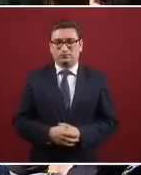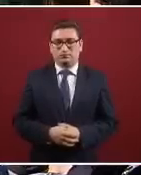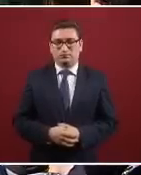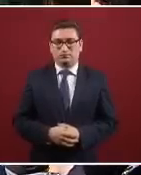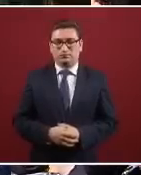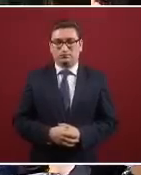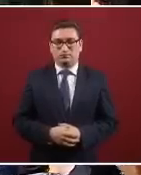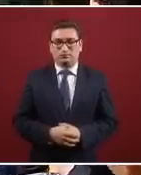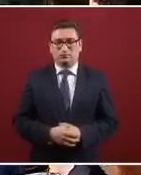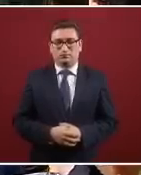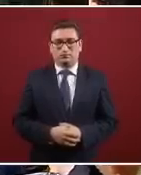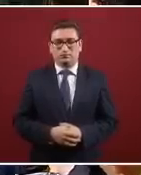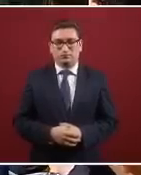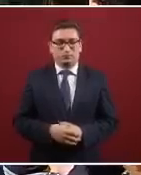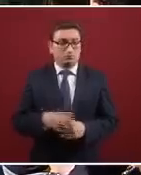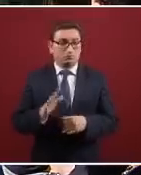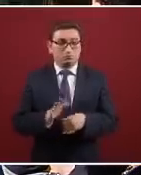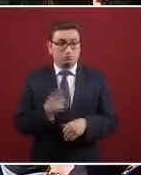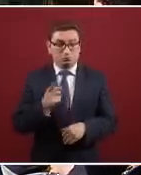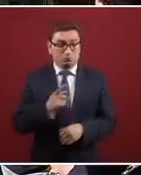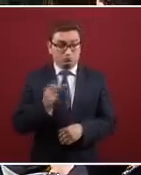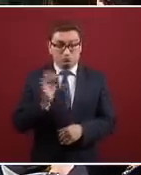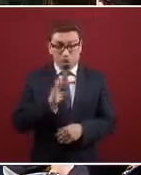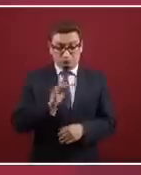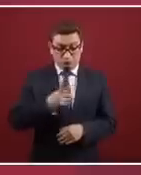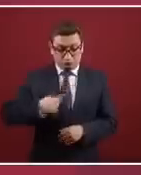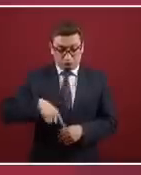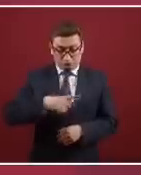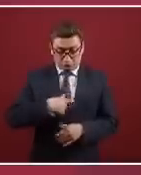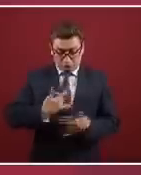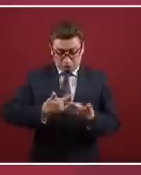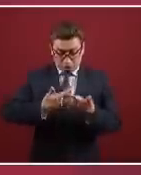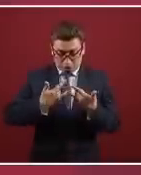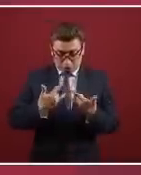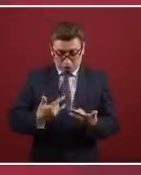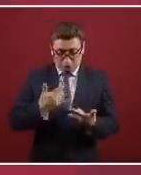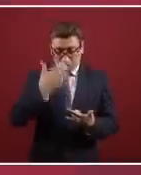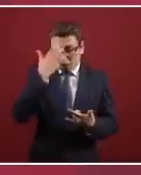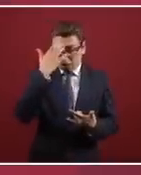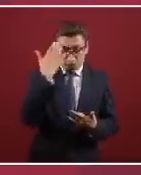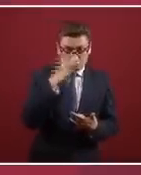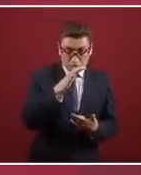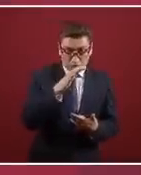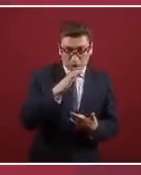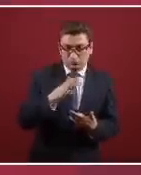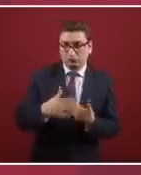porque si no sabemos de dónde venimos, no vamos a saber hacia dónde vamos.